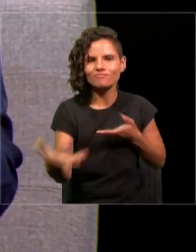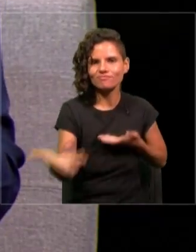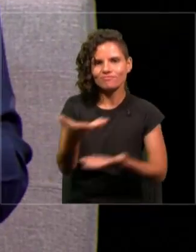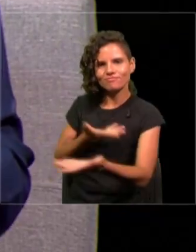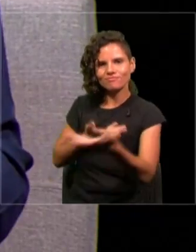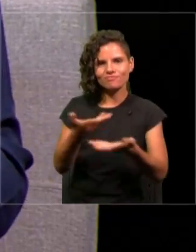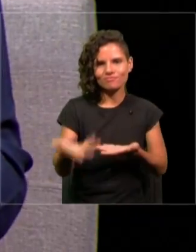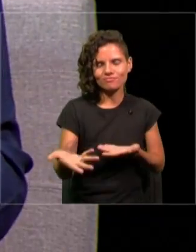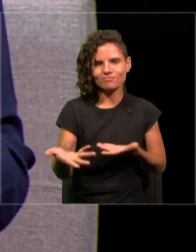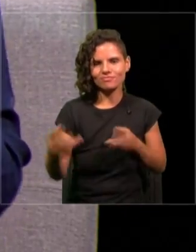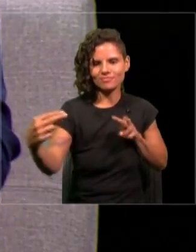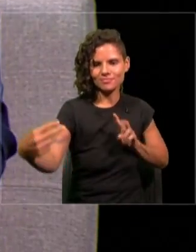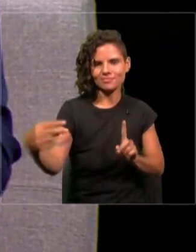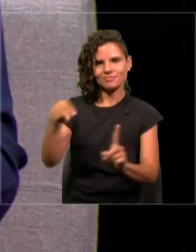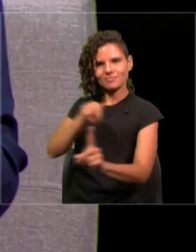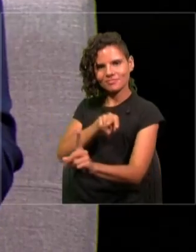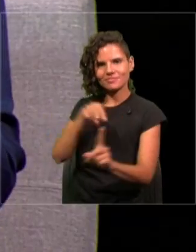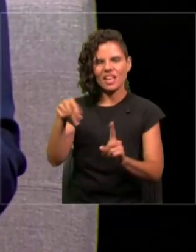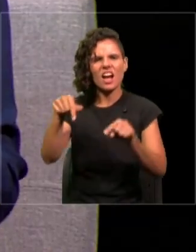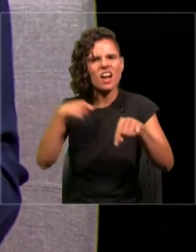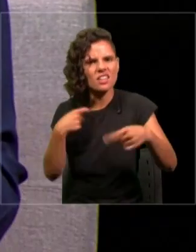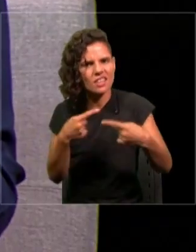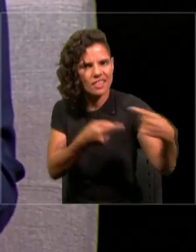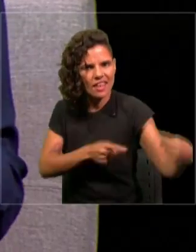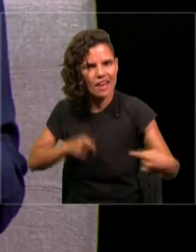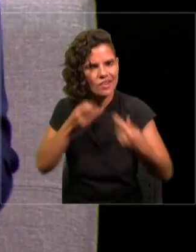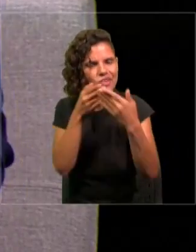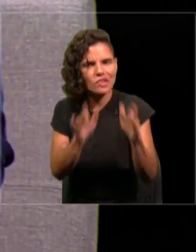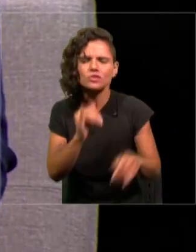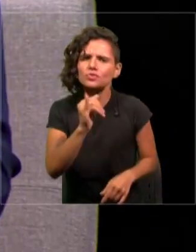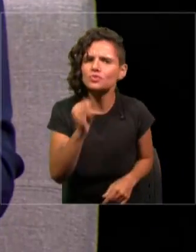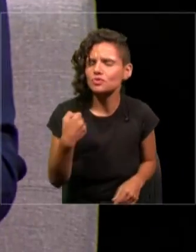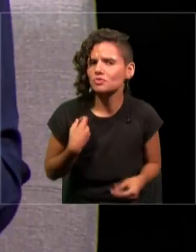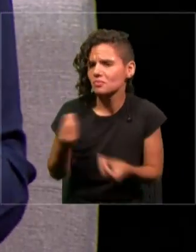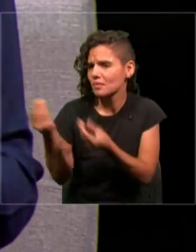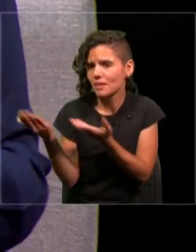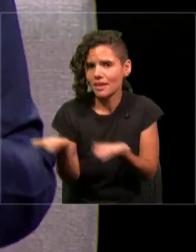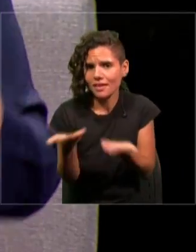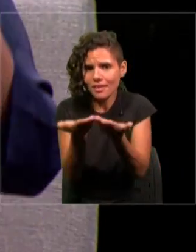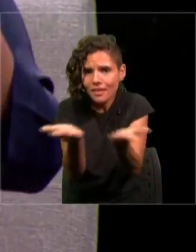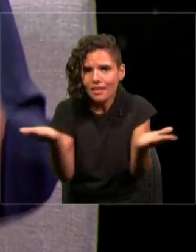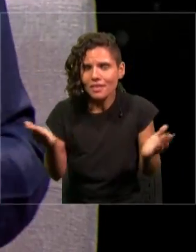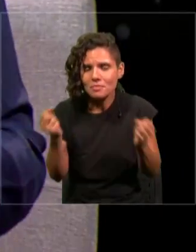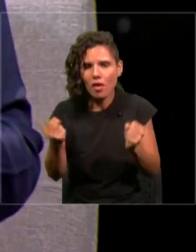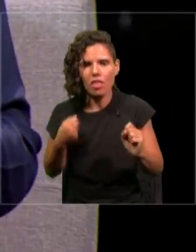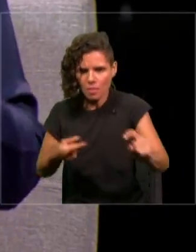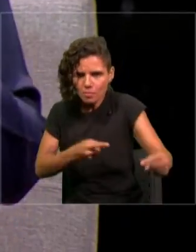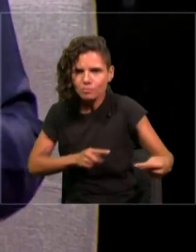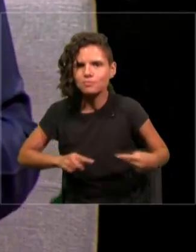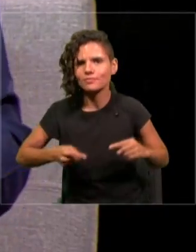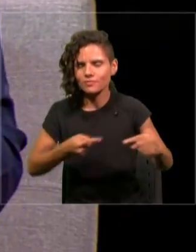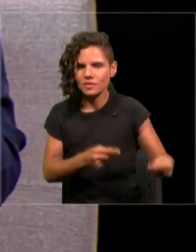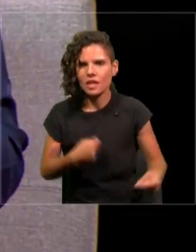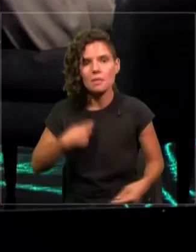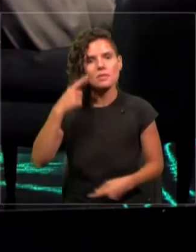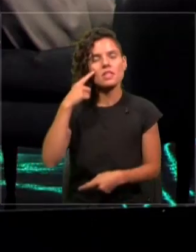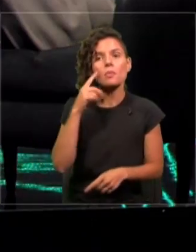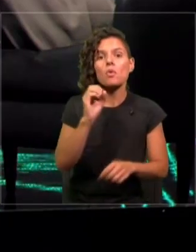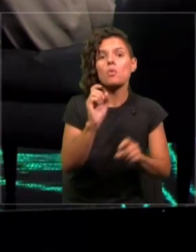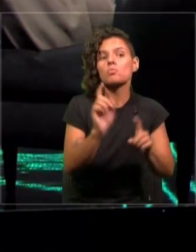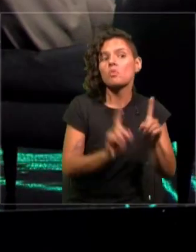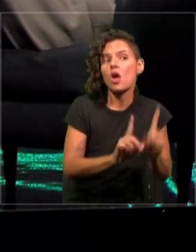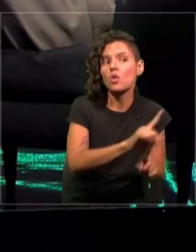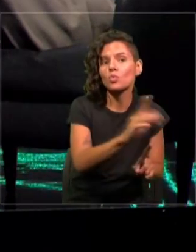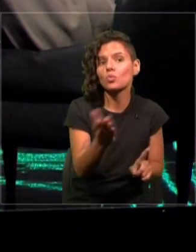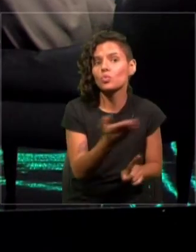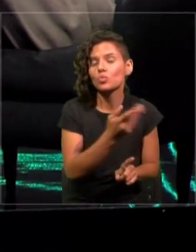en ese sentido abierto, el diálogo es súper bienvenido y se va a poder instalar. mientras pensemos o algunos crean que el